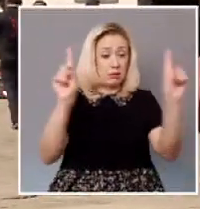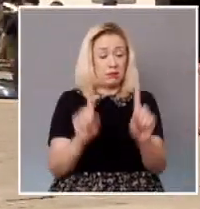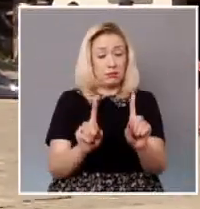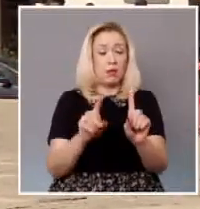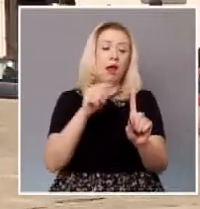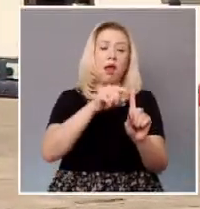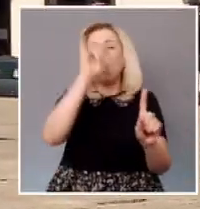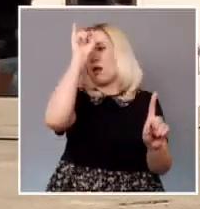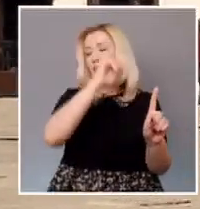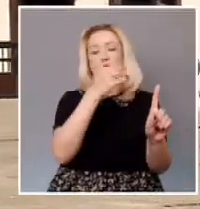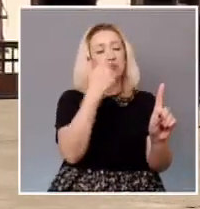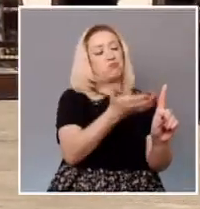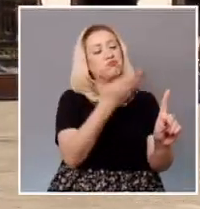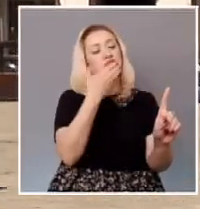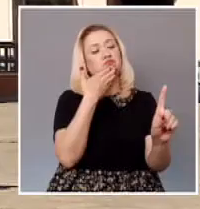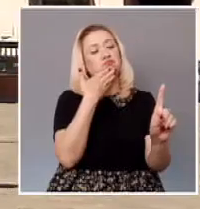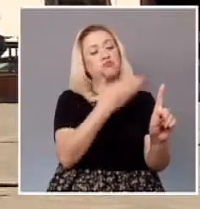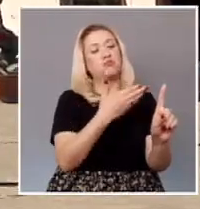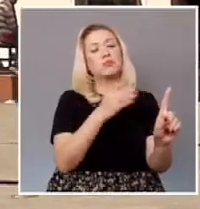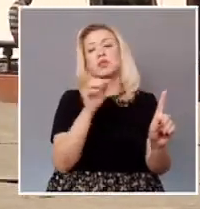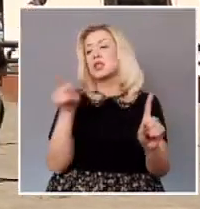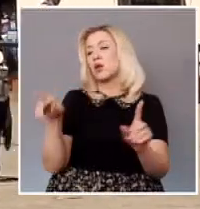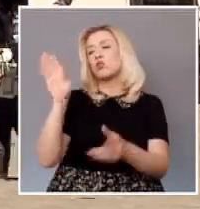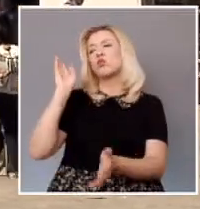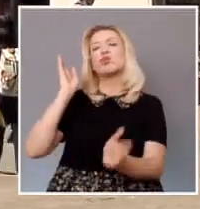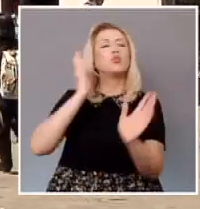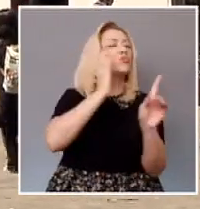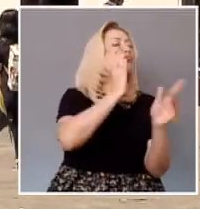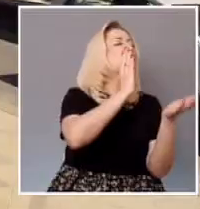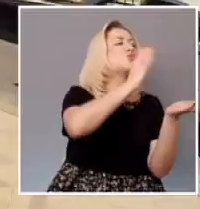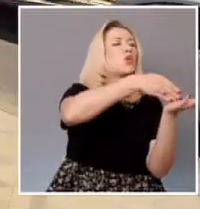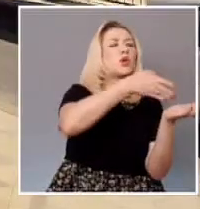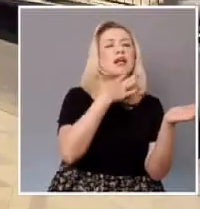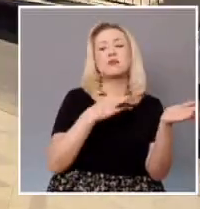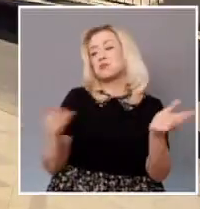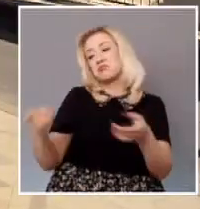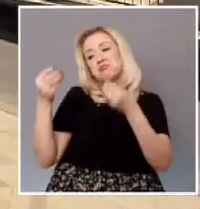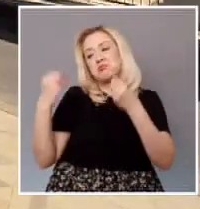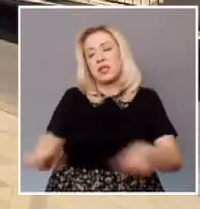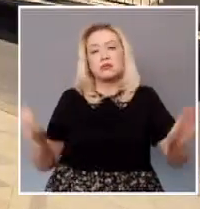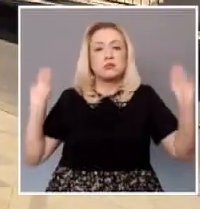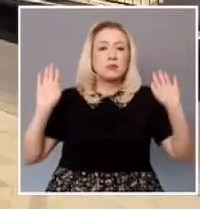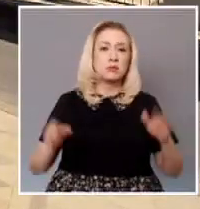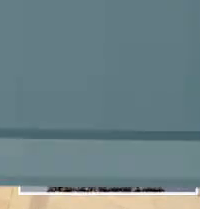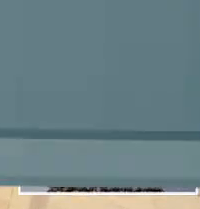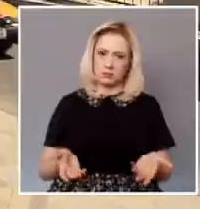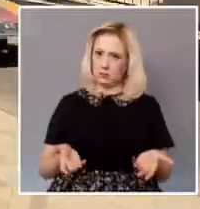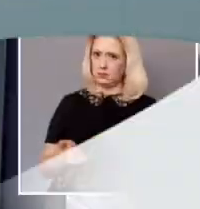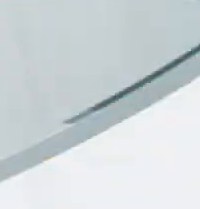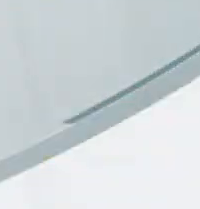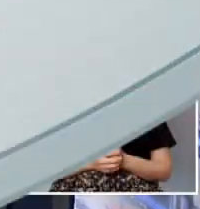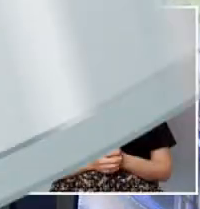se le impone una multa. Para el canal del Poder Judicial de la Federación, Mario López Peña.